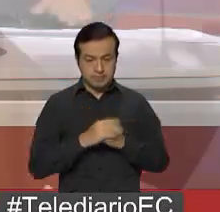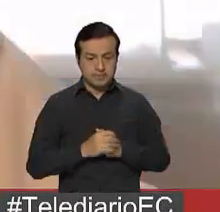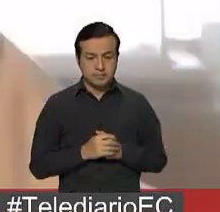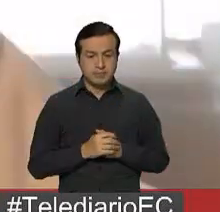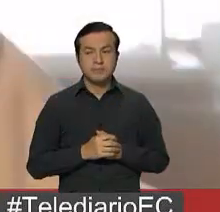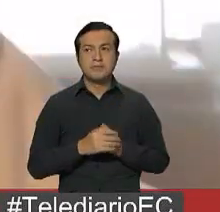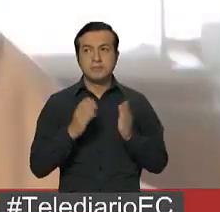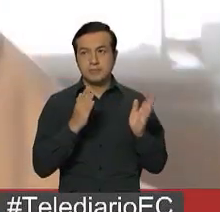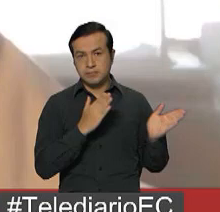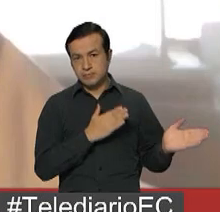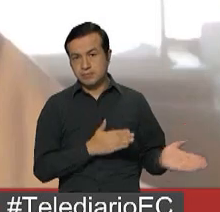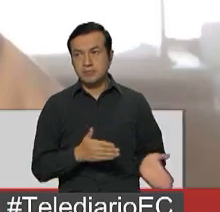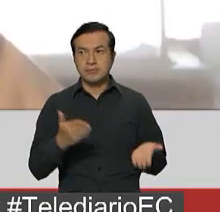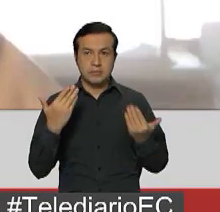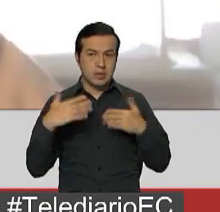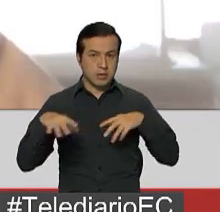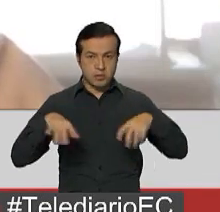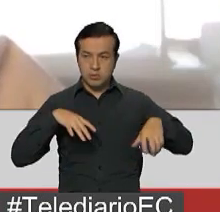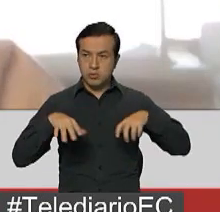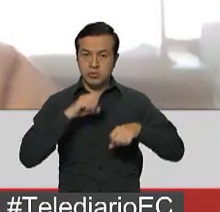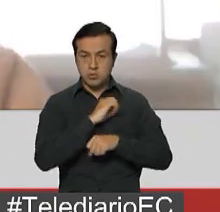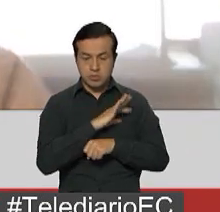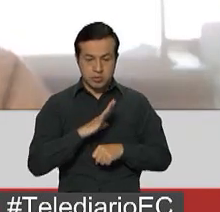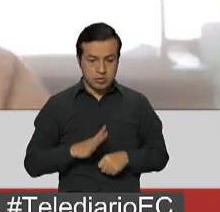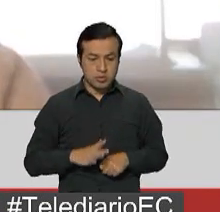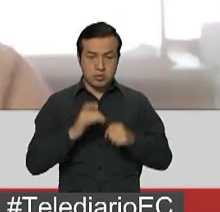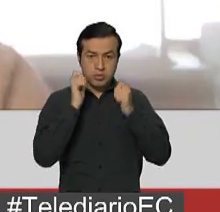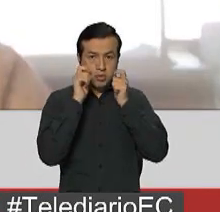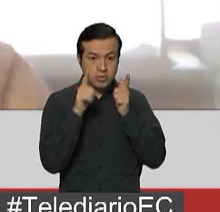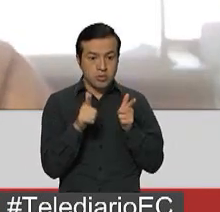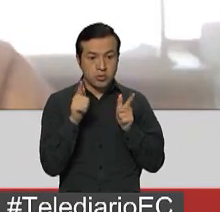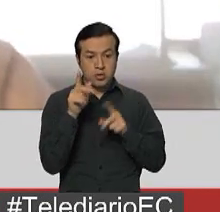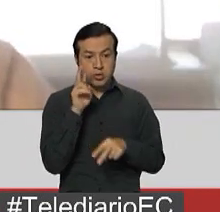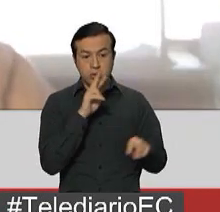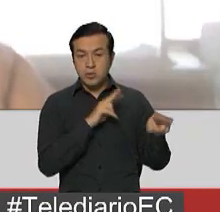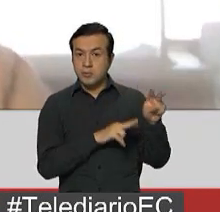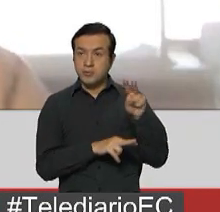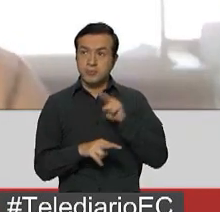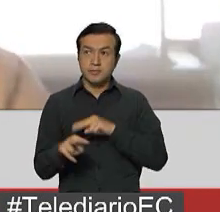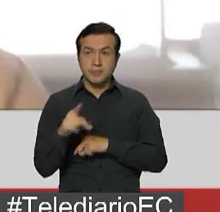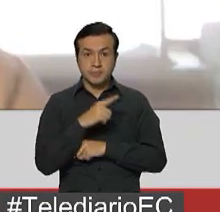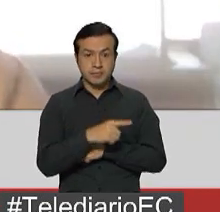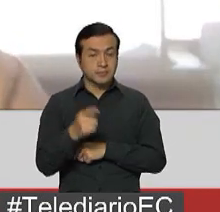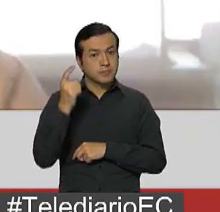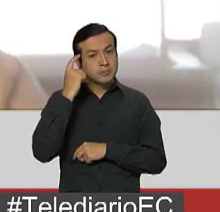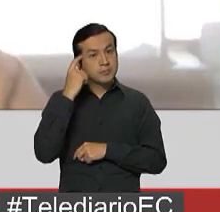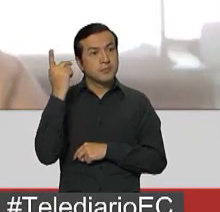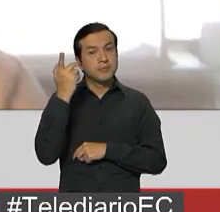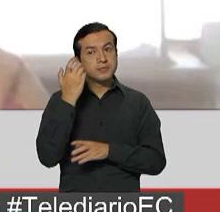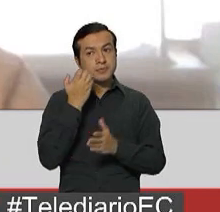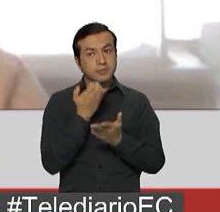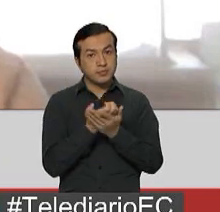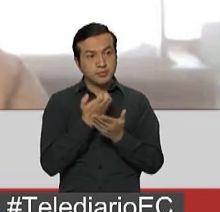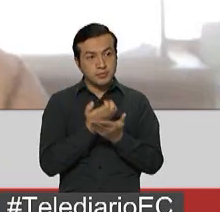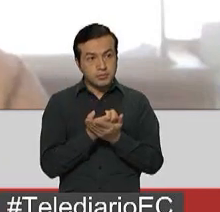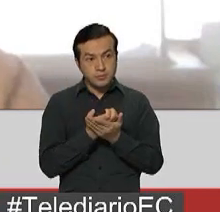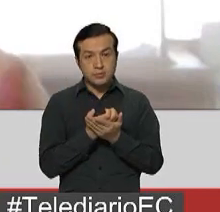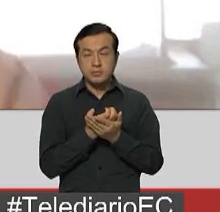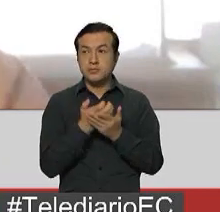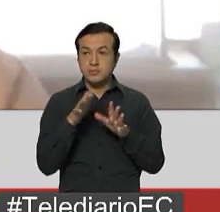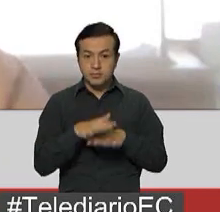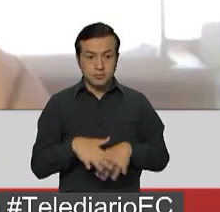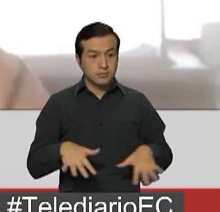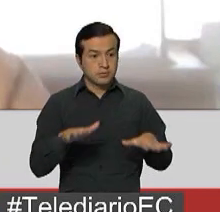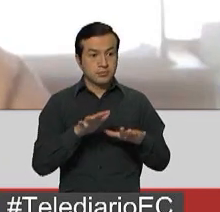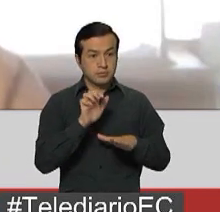hemos estado con una actuación de manera preventiva y prospectiva en términos de que pensábamos que la economía tanto local